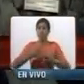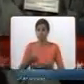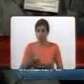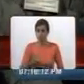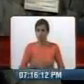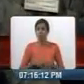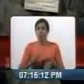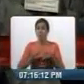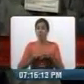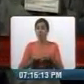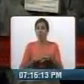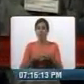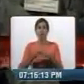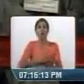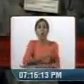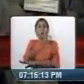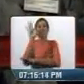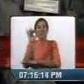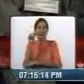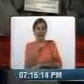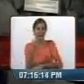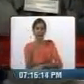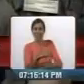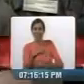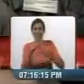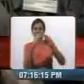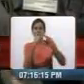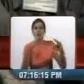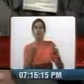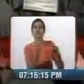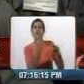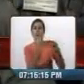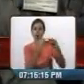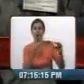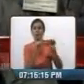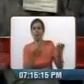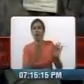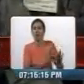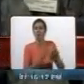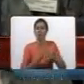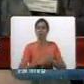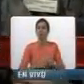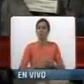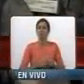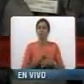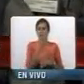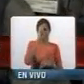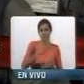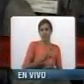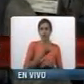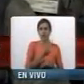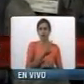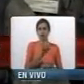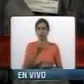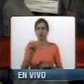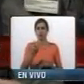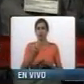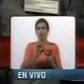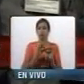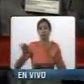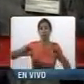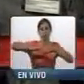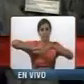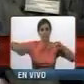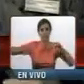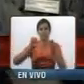un punto rojo en las inmediaciones de ese centro electoral, respetando los 200 metros, y después allá, al finalizar